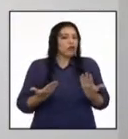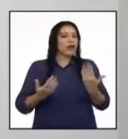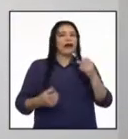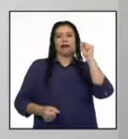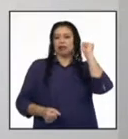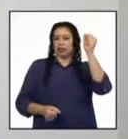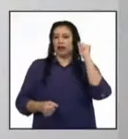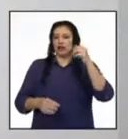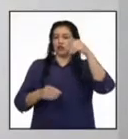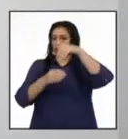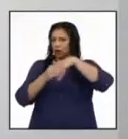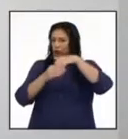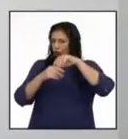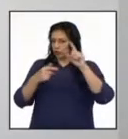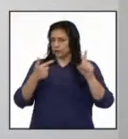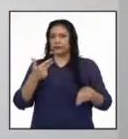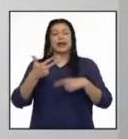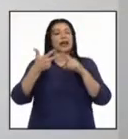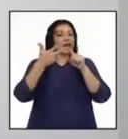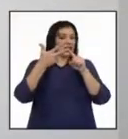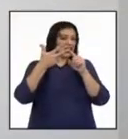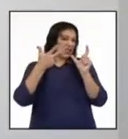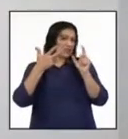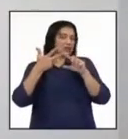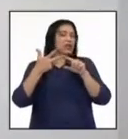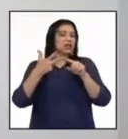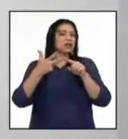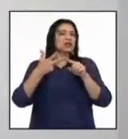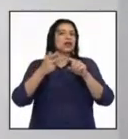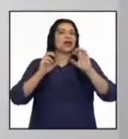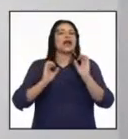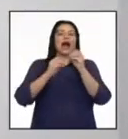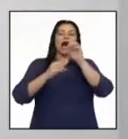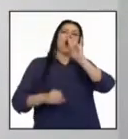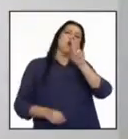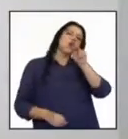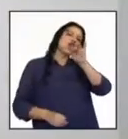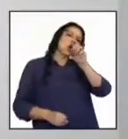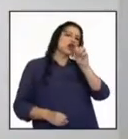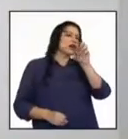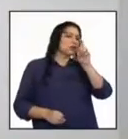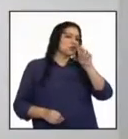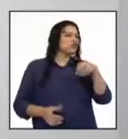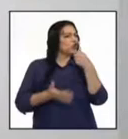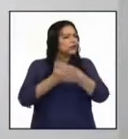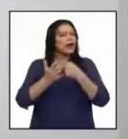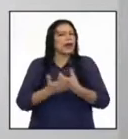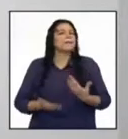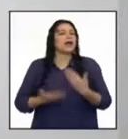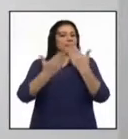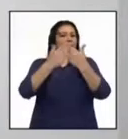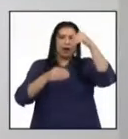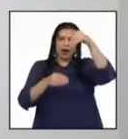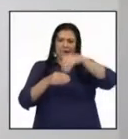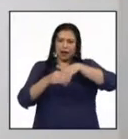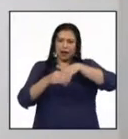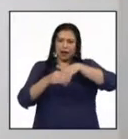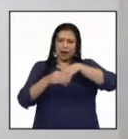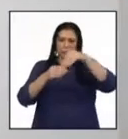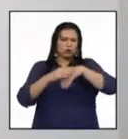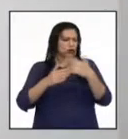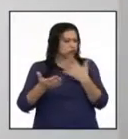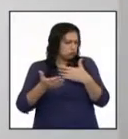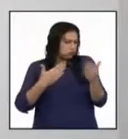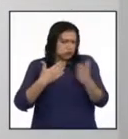tener el derecho al sufragio. Finalmente, la Unión Revolucionaria planteaba el voto